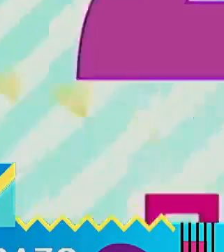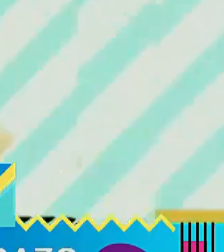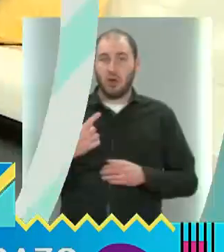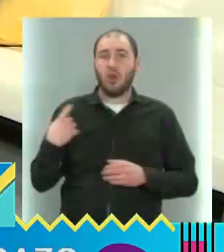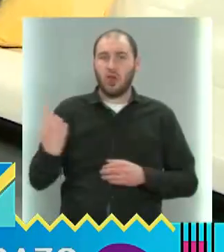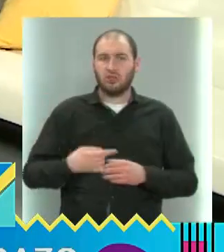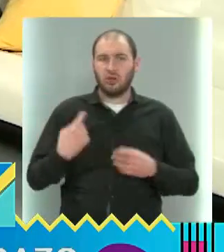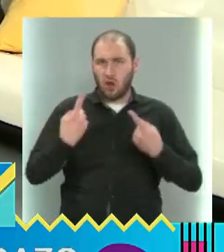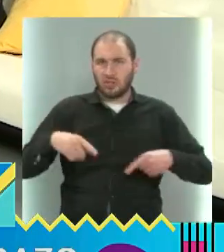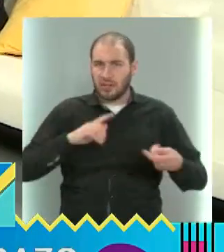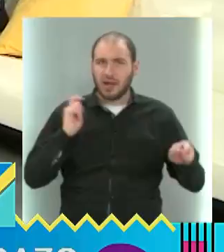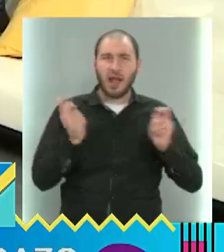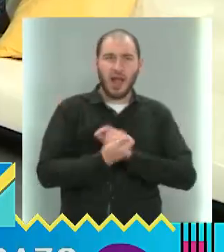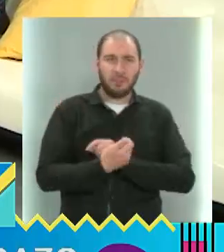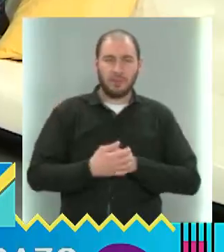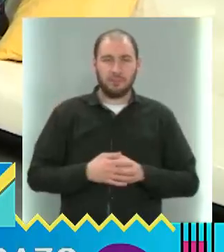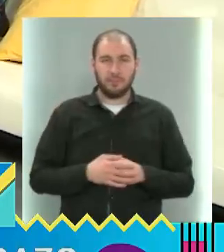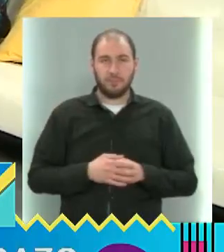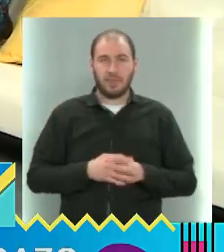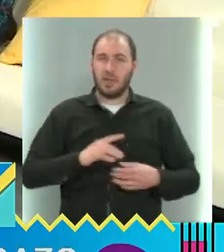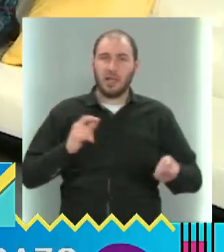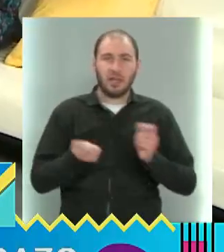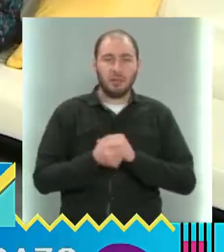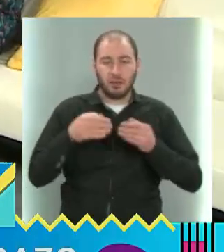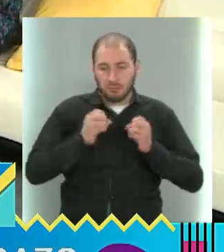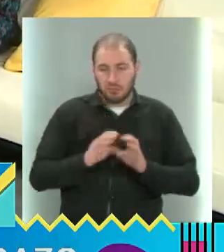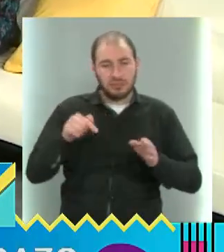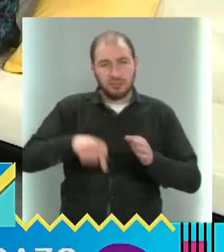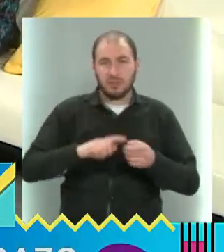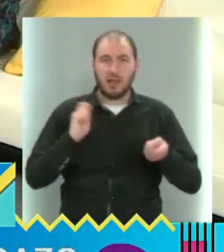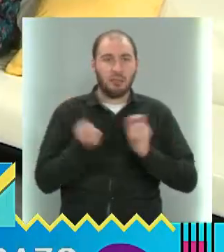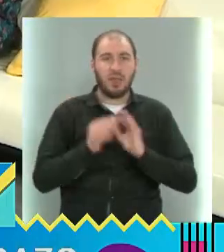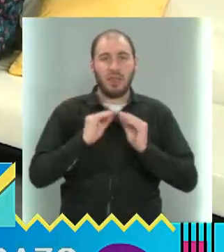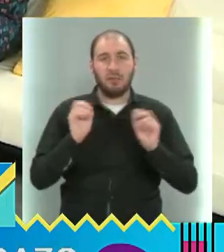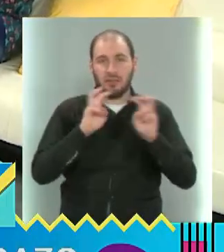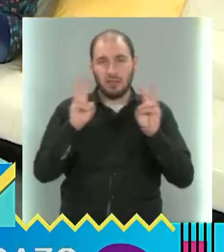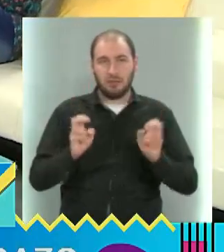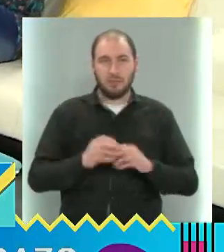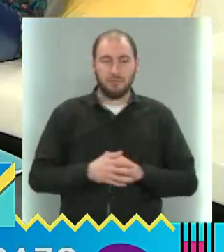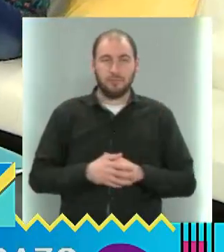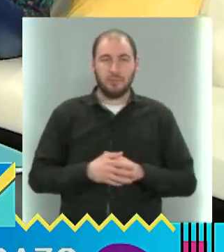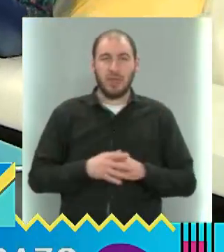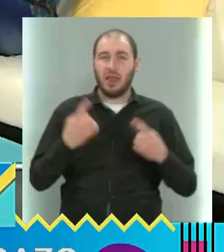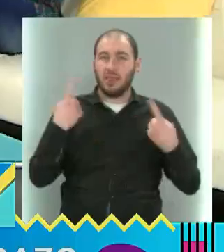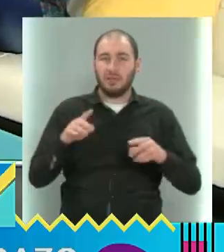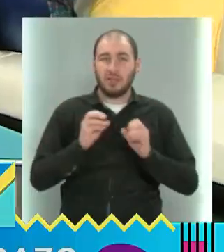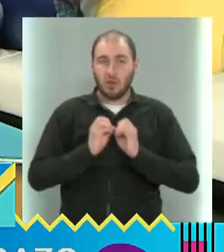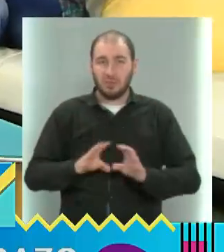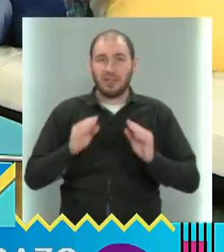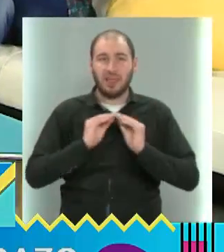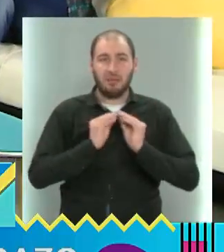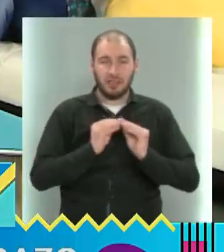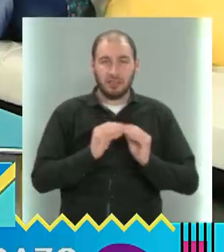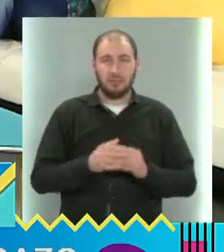cambian muchas cosas, principalmente que cambia el punto de partida para debatir estos temas, ¿no? No es lo mismo empezar a